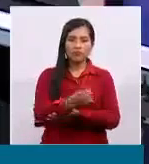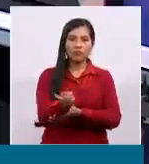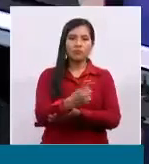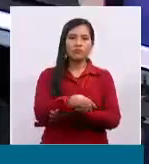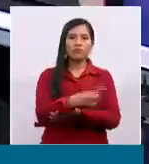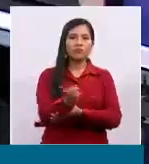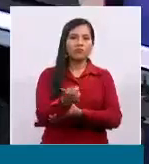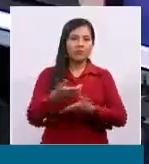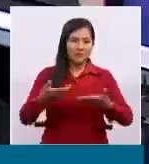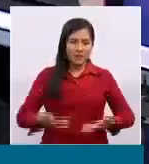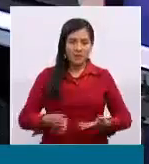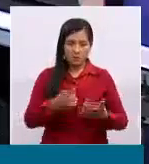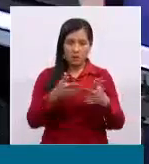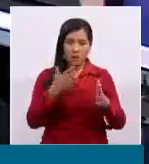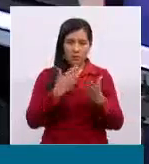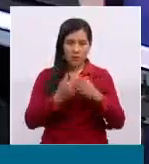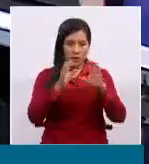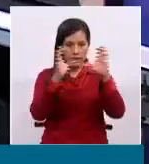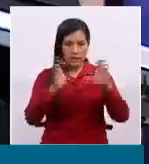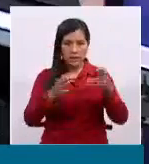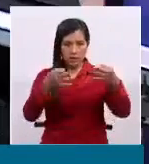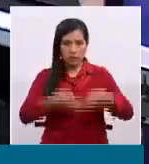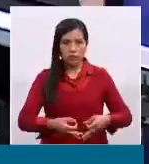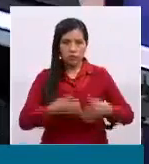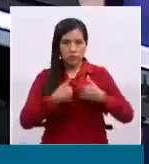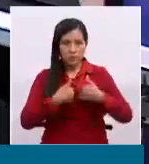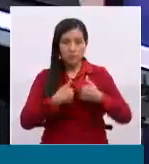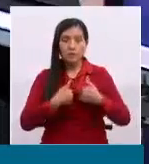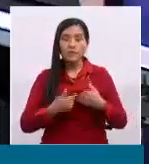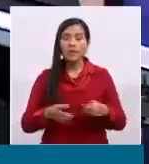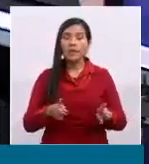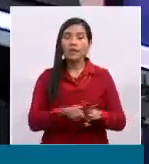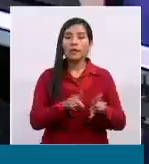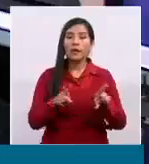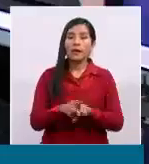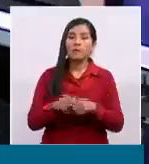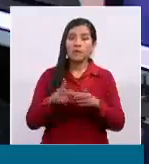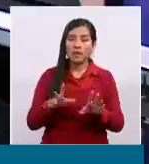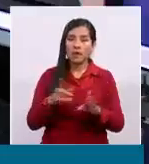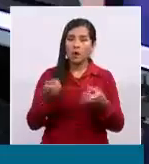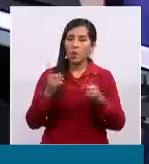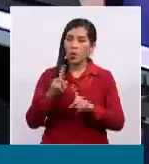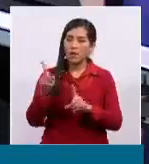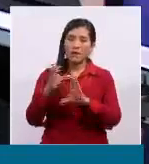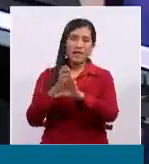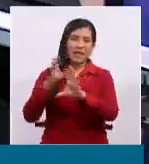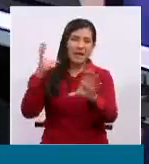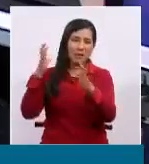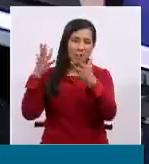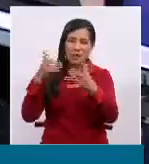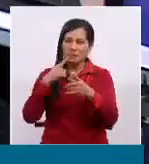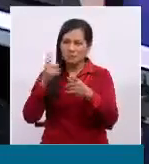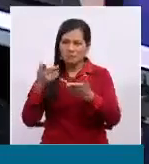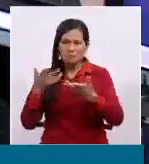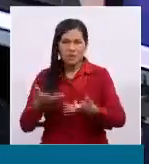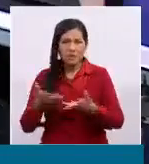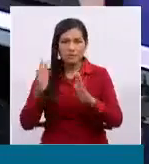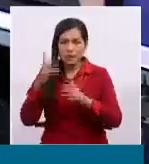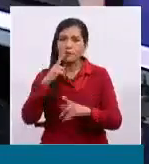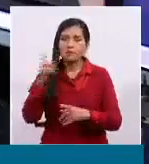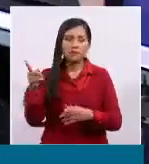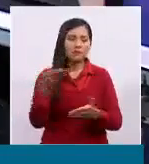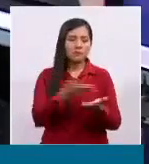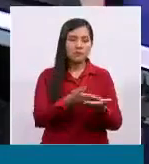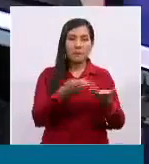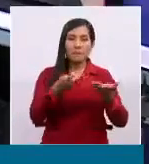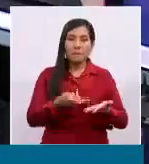gran parte están certificadas y también generan una multa a aquellos transportistas que van con